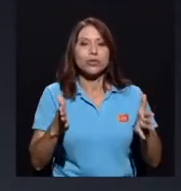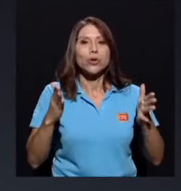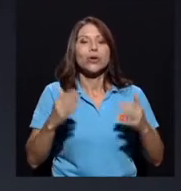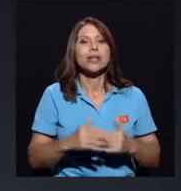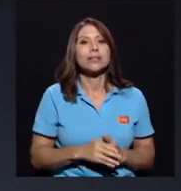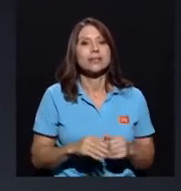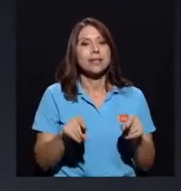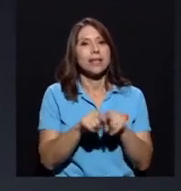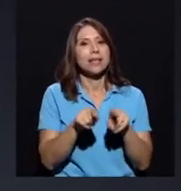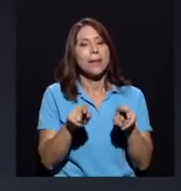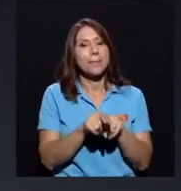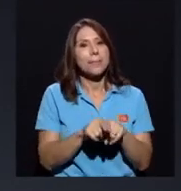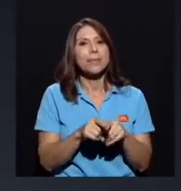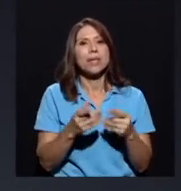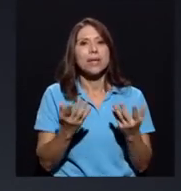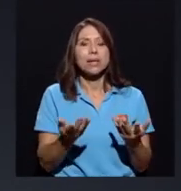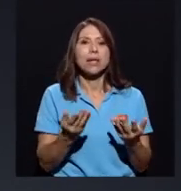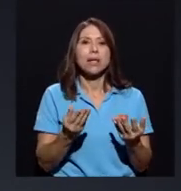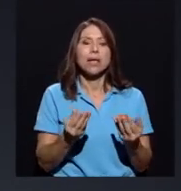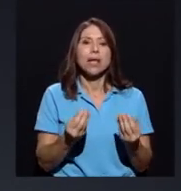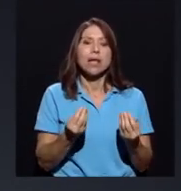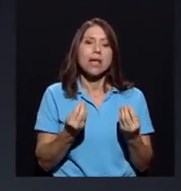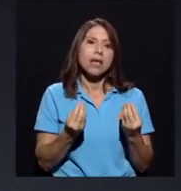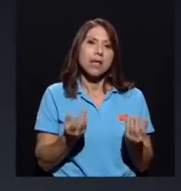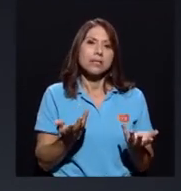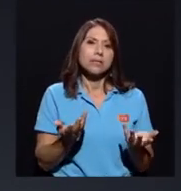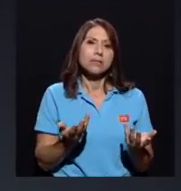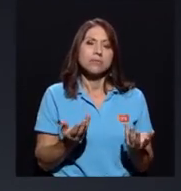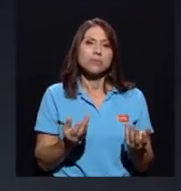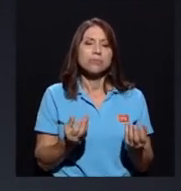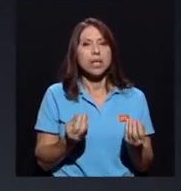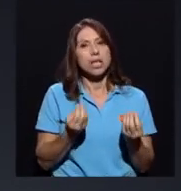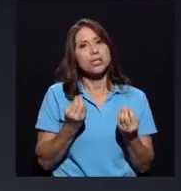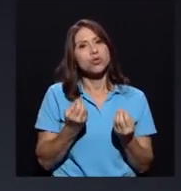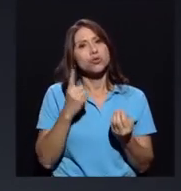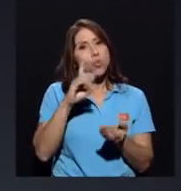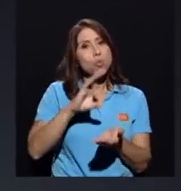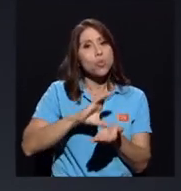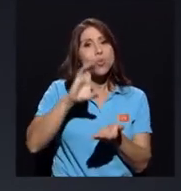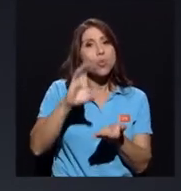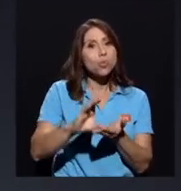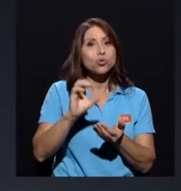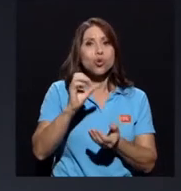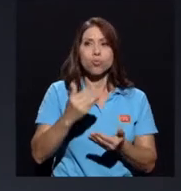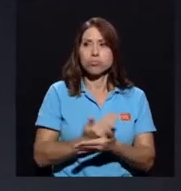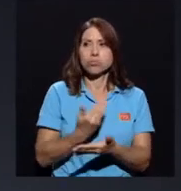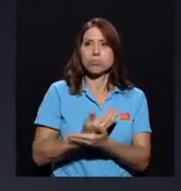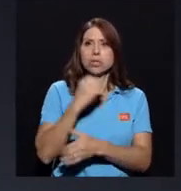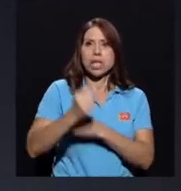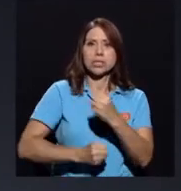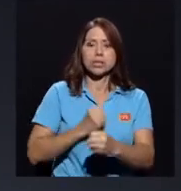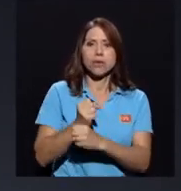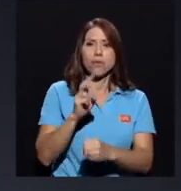también y me parece que es muy contempló contra es un curso del siglo 21